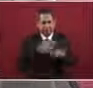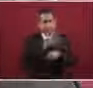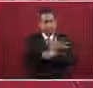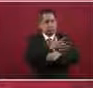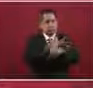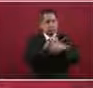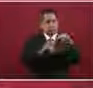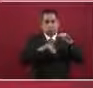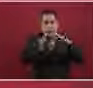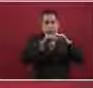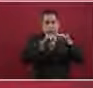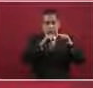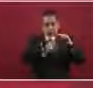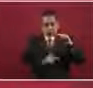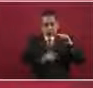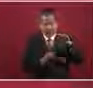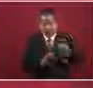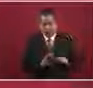Aproximadamente,